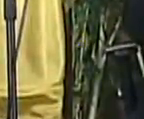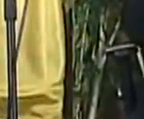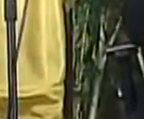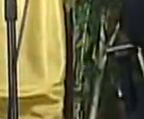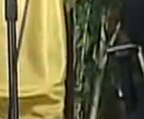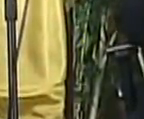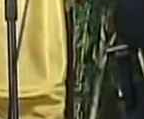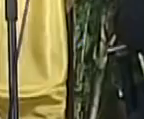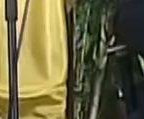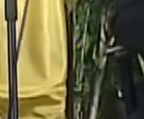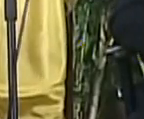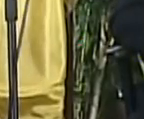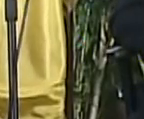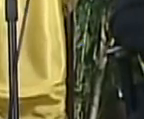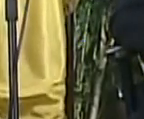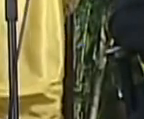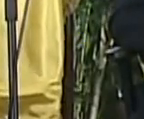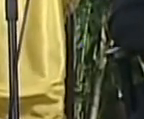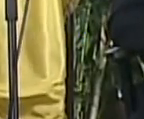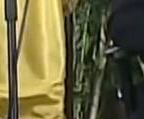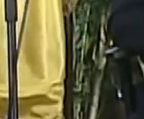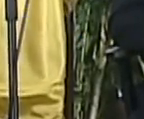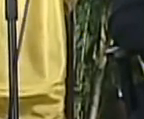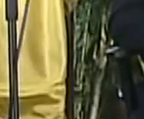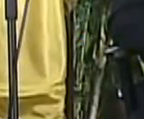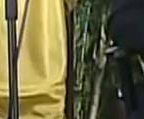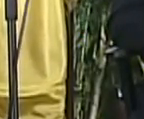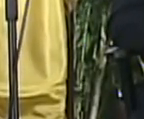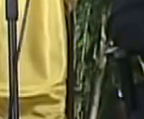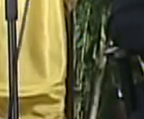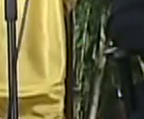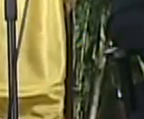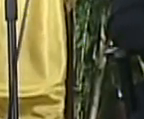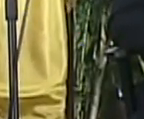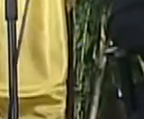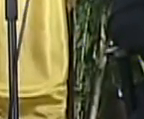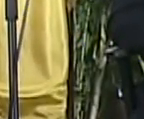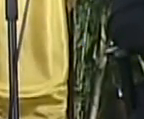Boina roja, roja de pasión.